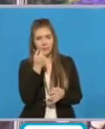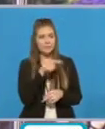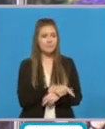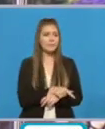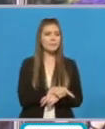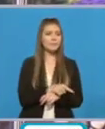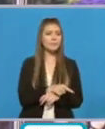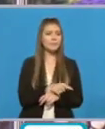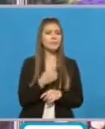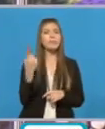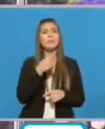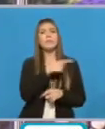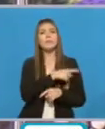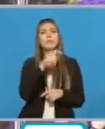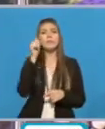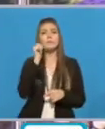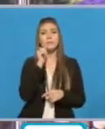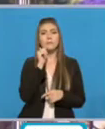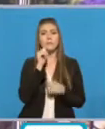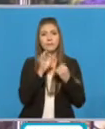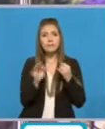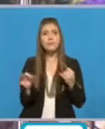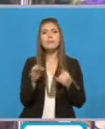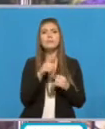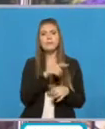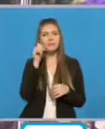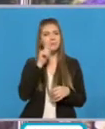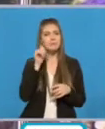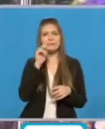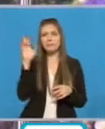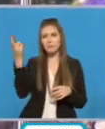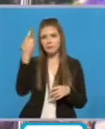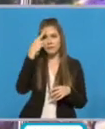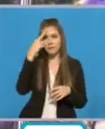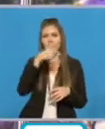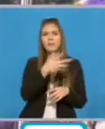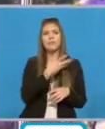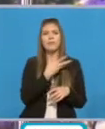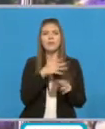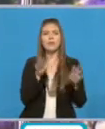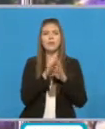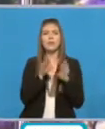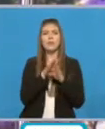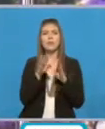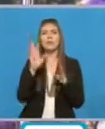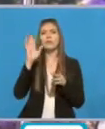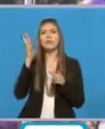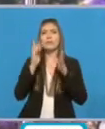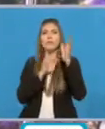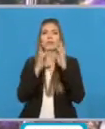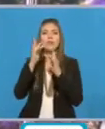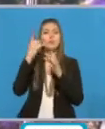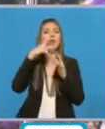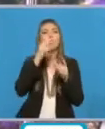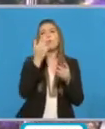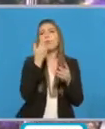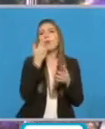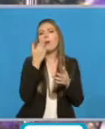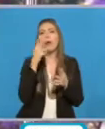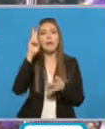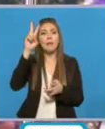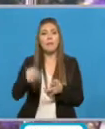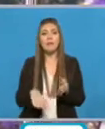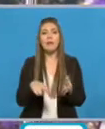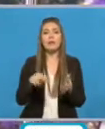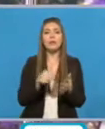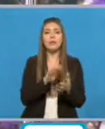que finalmente se le recuerda, existe como diócesis, pero no es que exista la ciudad. En el mapa no está. En el